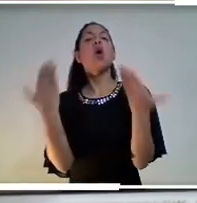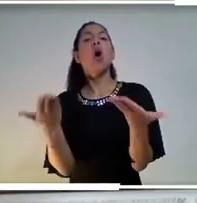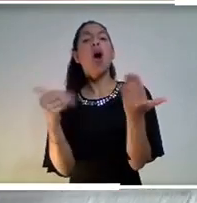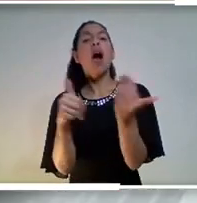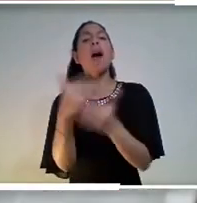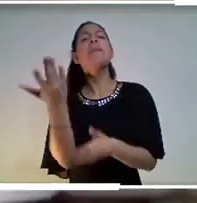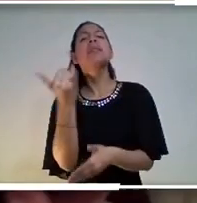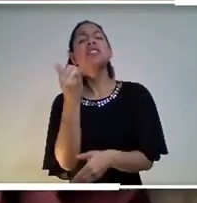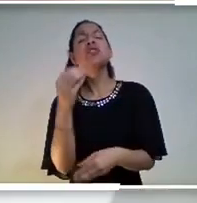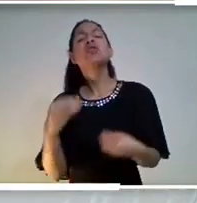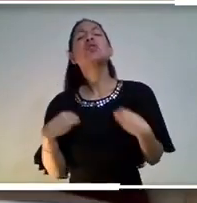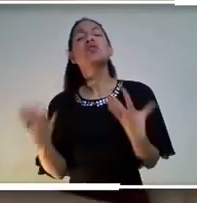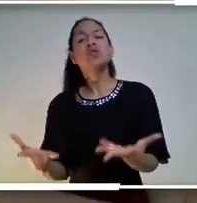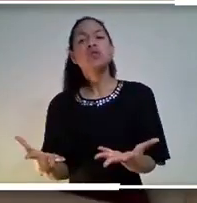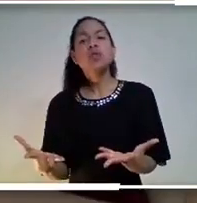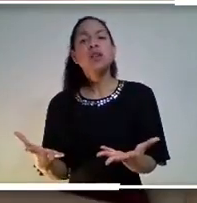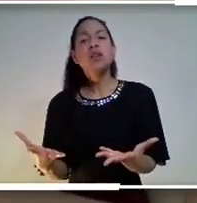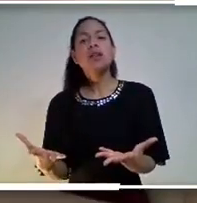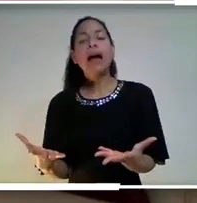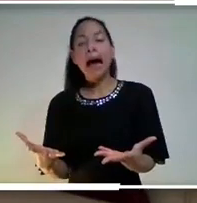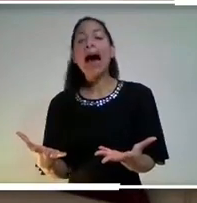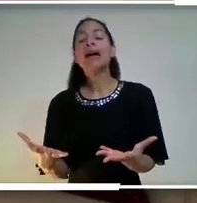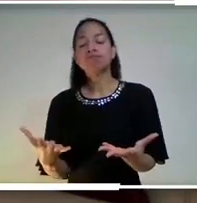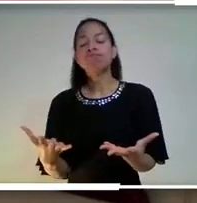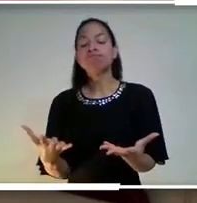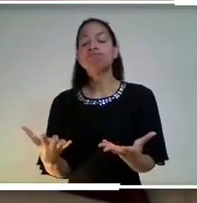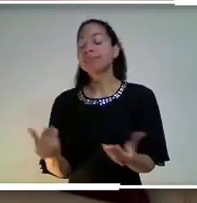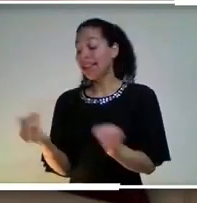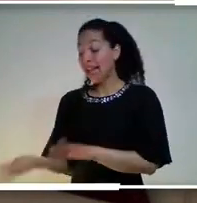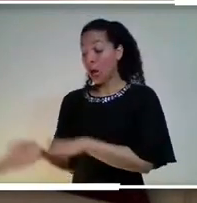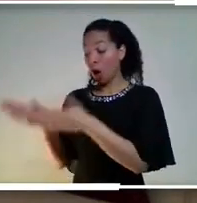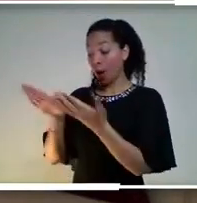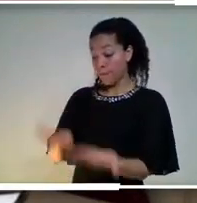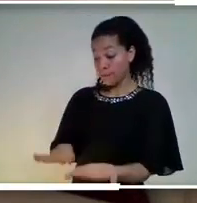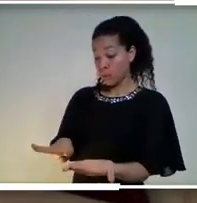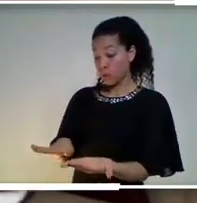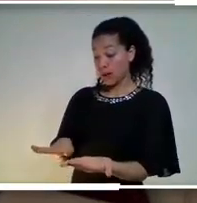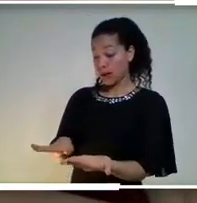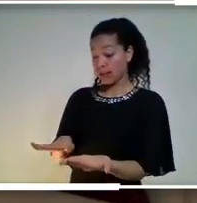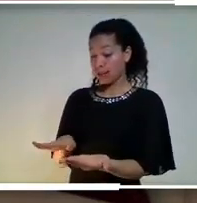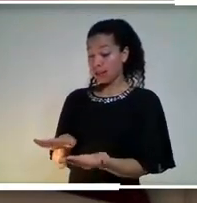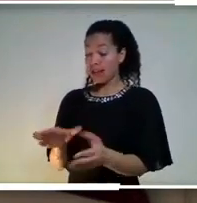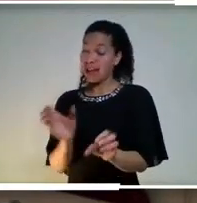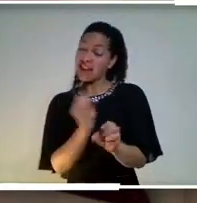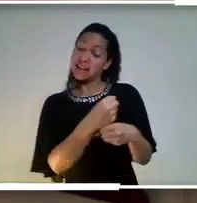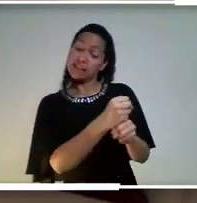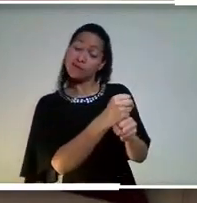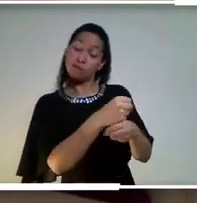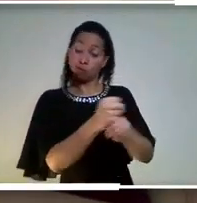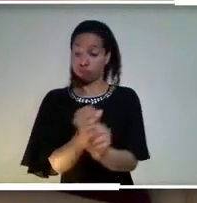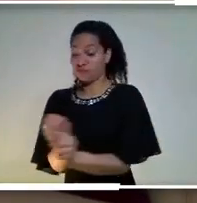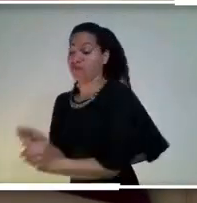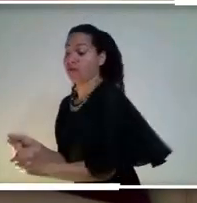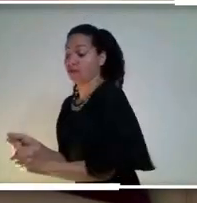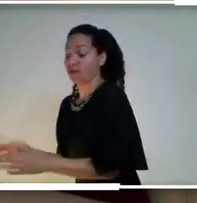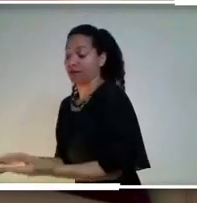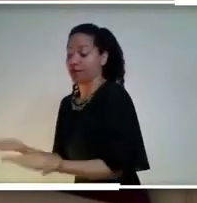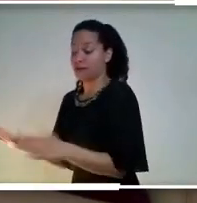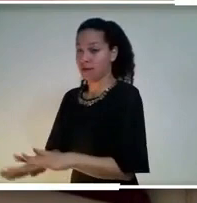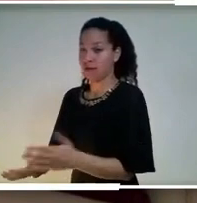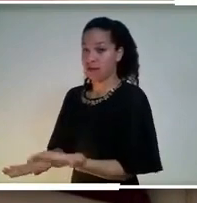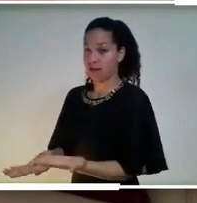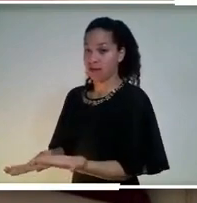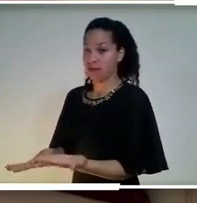es la creación en reverso podríamos decir vamos a génesis 27 a quien dios que nos dice la pura verdad